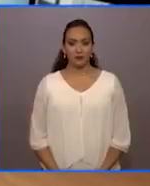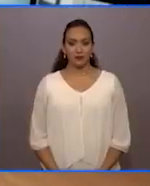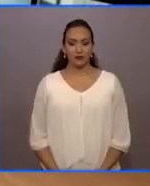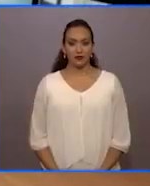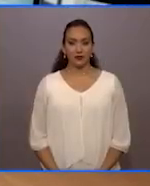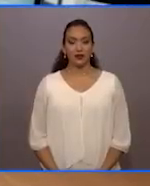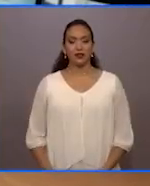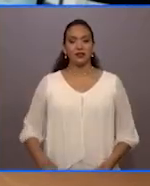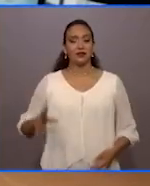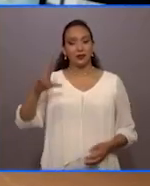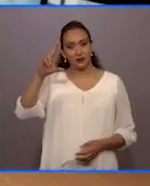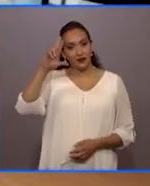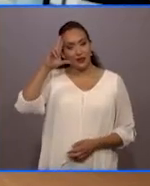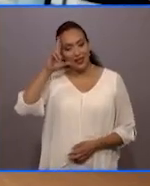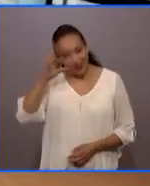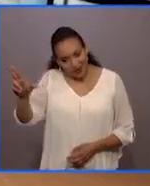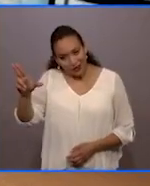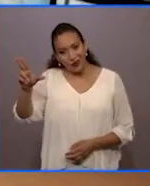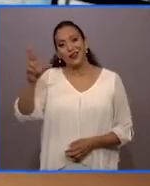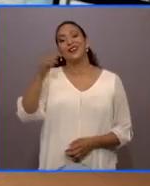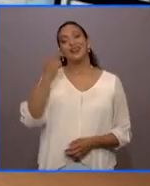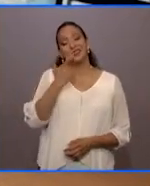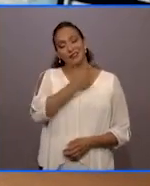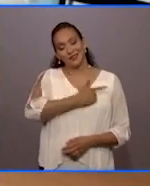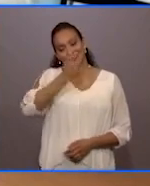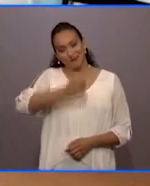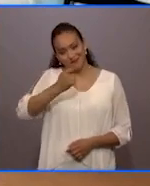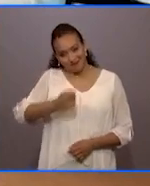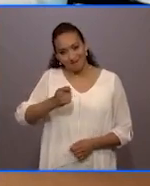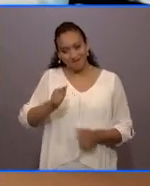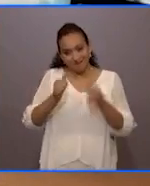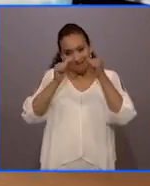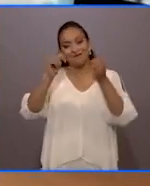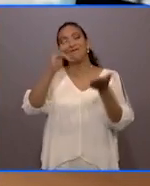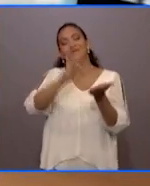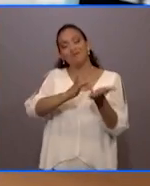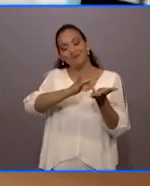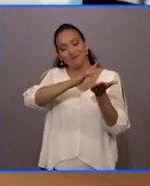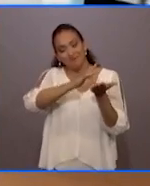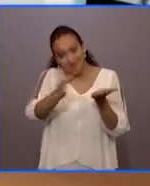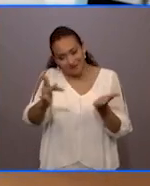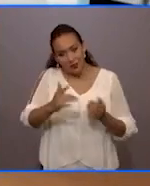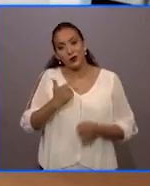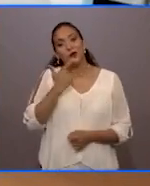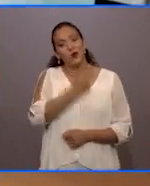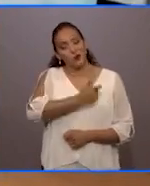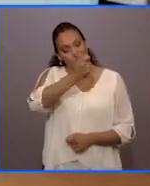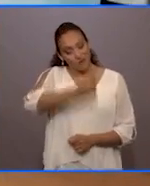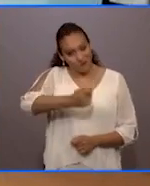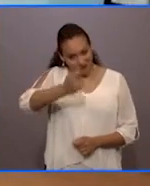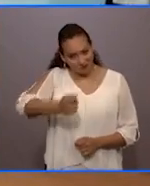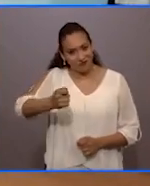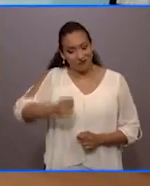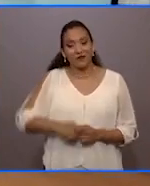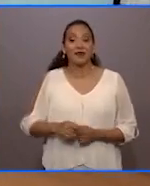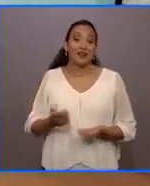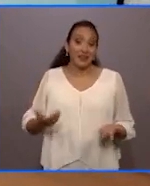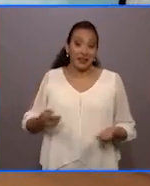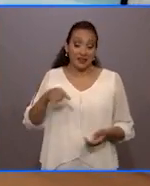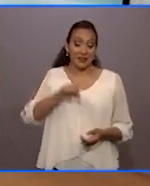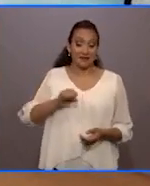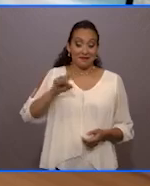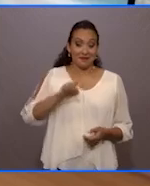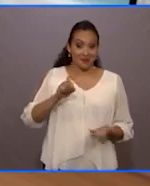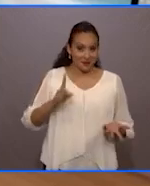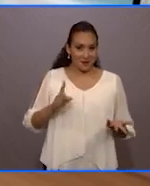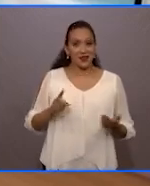Hola, ¿qué tal? ¿Cómo le va? Qué gusto saludarle. Muchas gracias por estar con nosotros y de saludarle, por supuesto, este fin de semana.